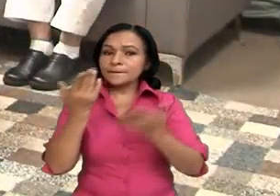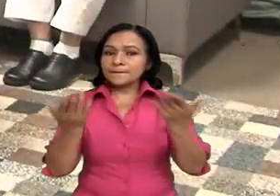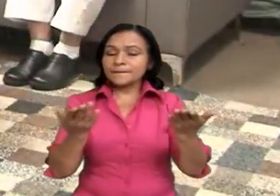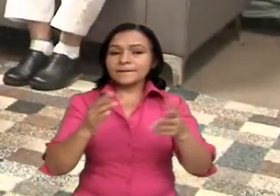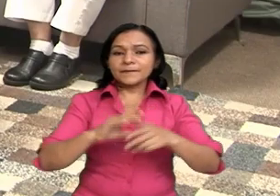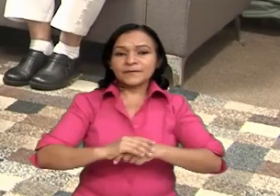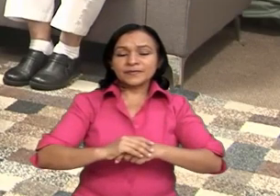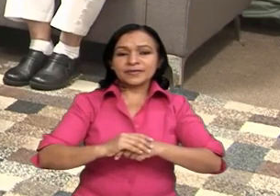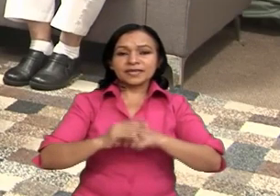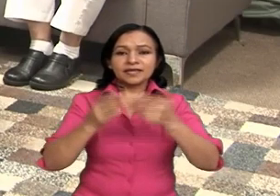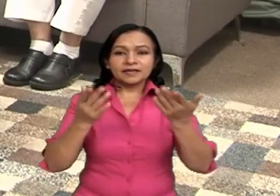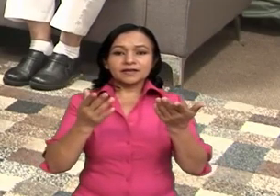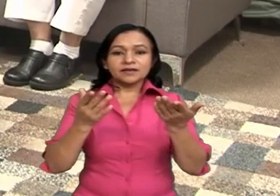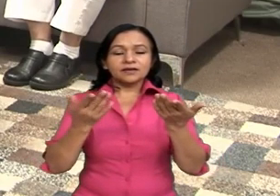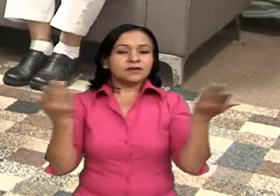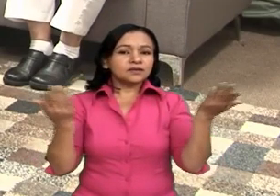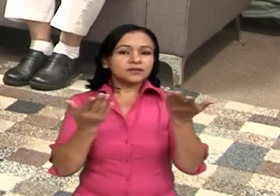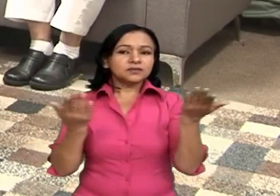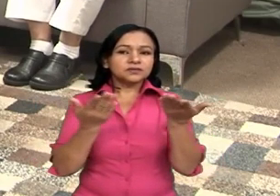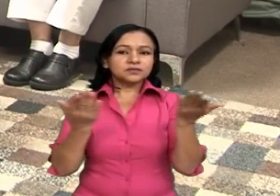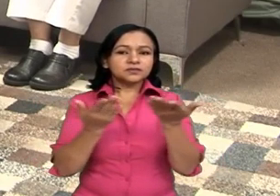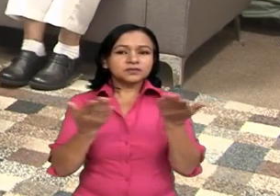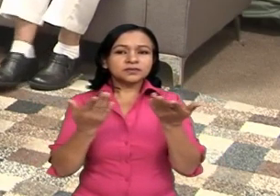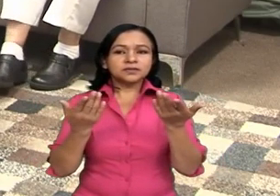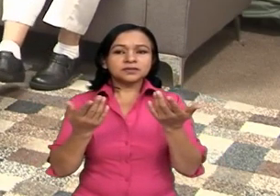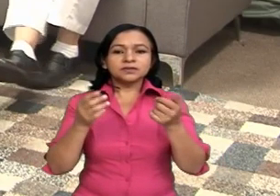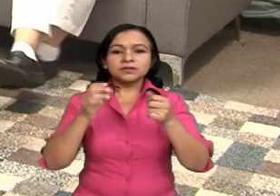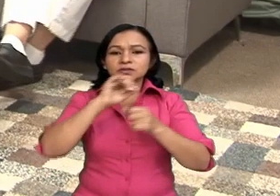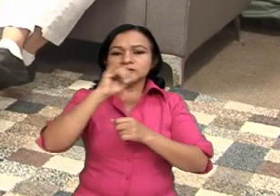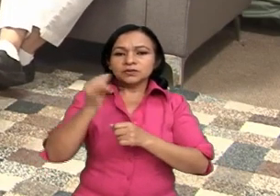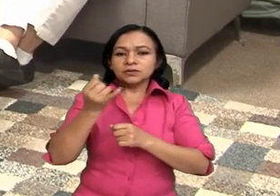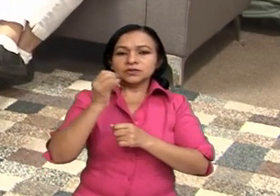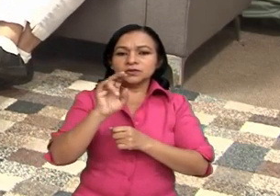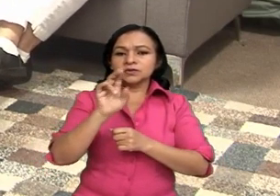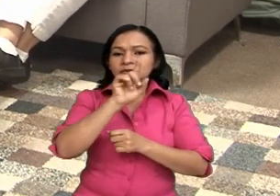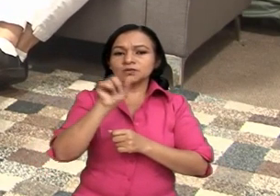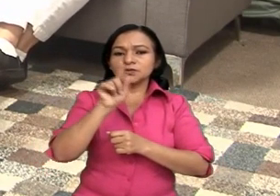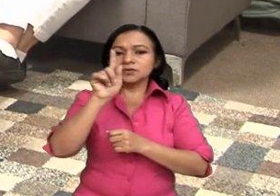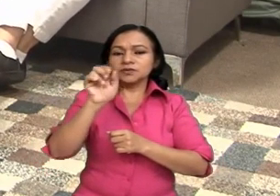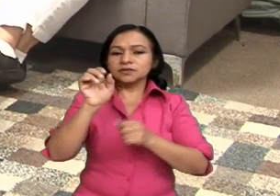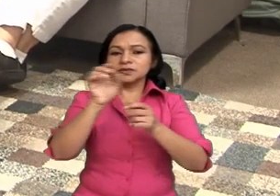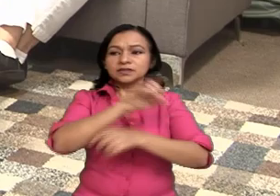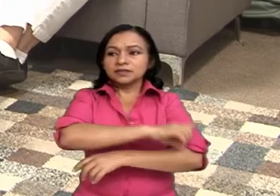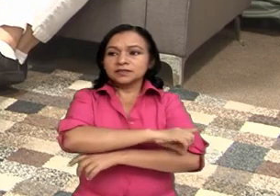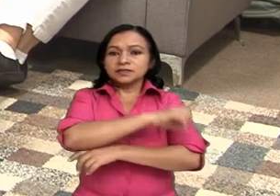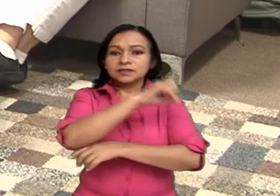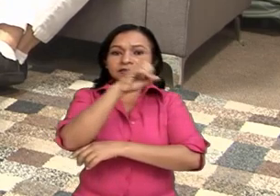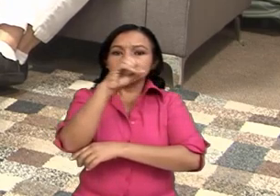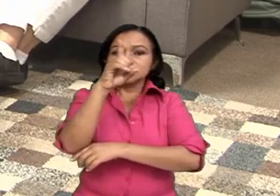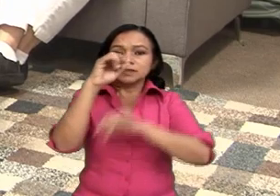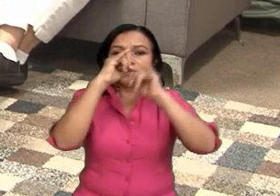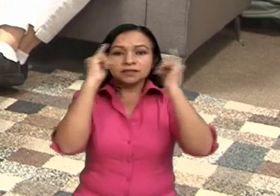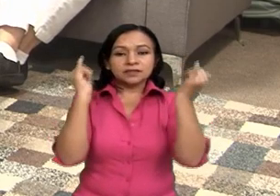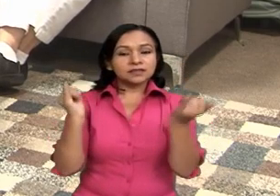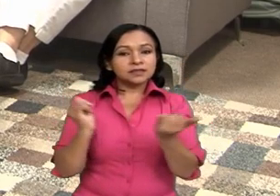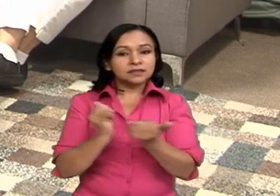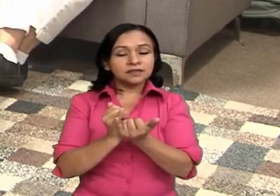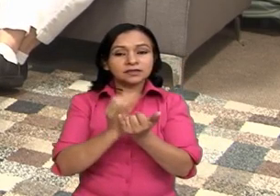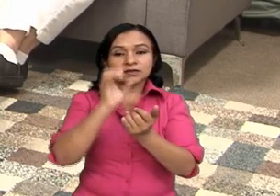conversar sobre este o las impresiones a partir de esto de parte de la compañera Justa. El Día Internacional de la Mujer fue declarado por las Naciones Unidas